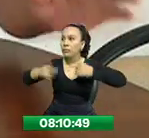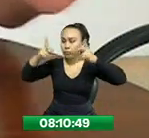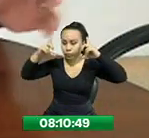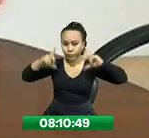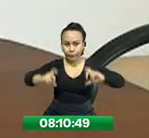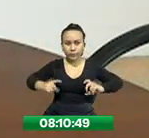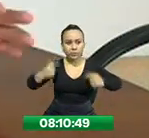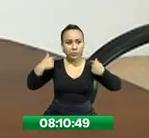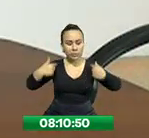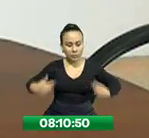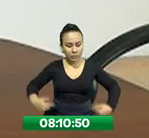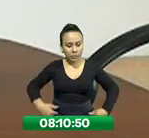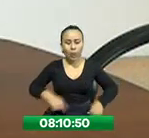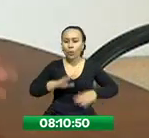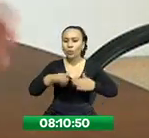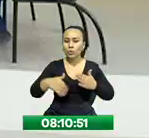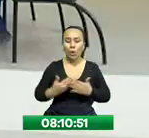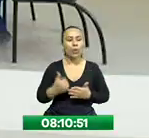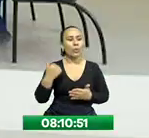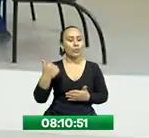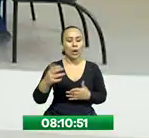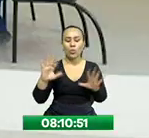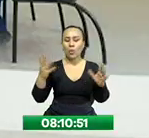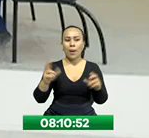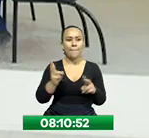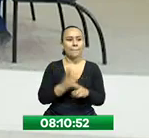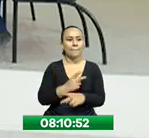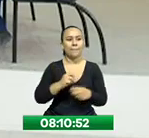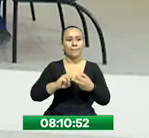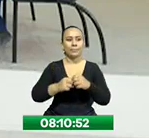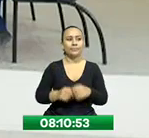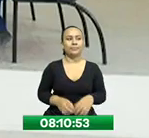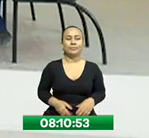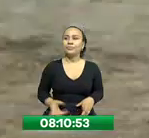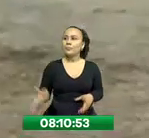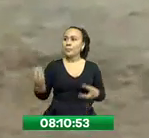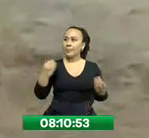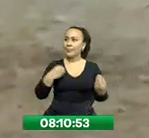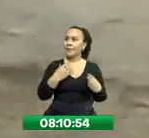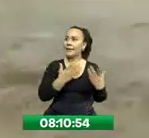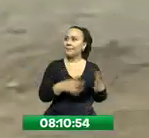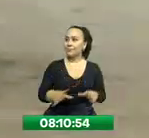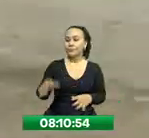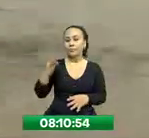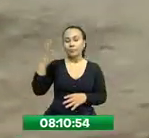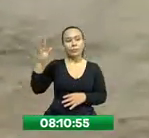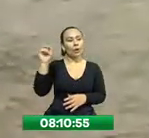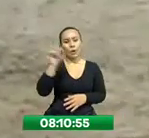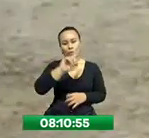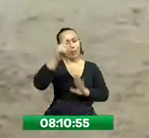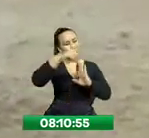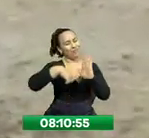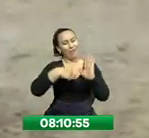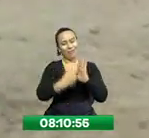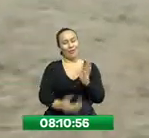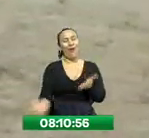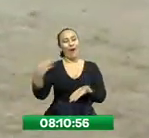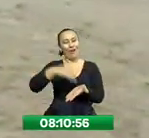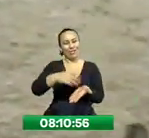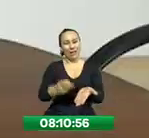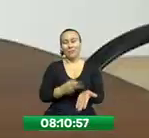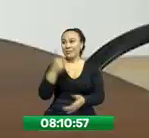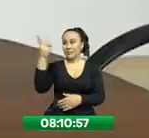dijo, no, está muy bien, no pasa nada. Además, se aseguró que se tomarán acciones para que este tipo de cosas no se